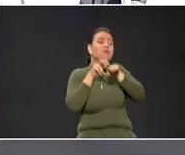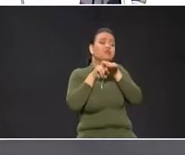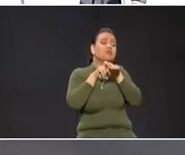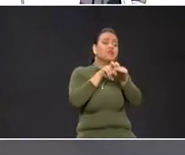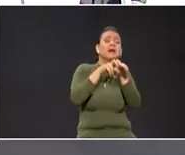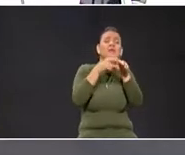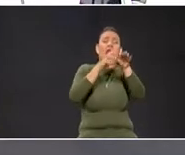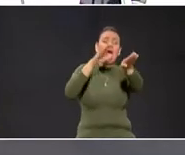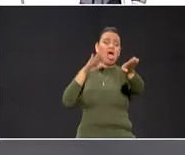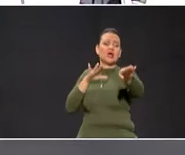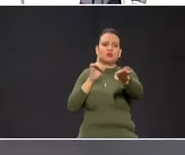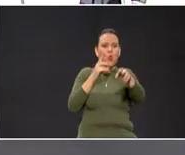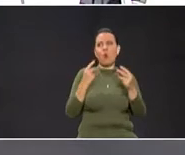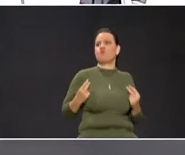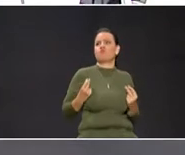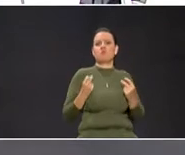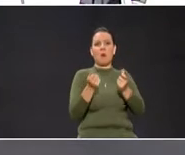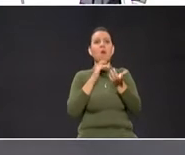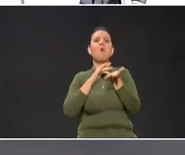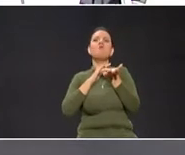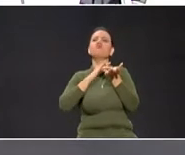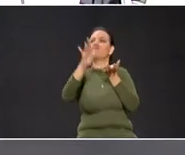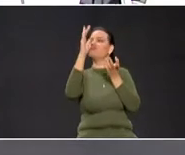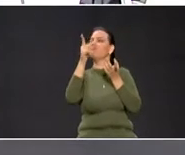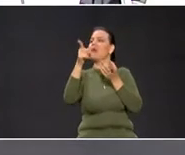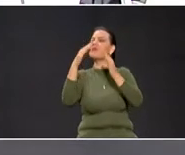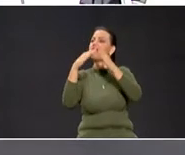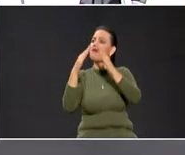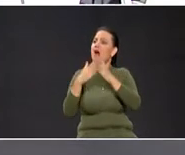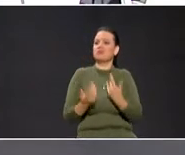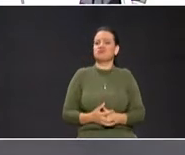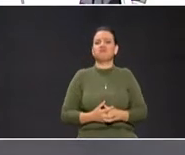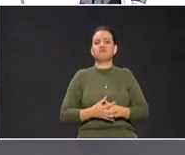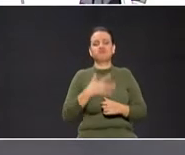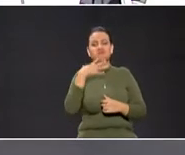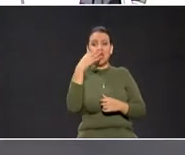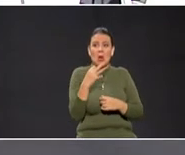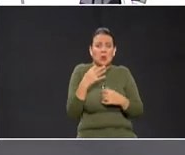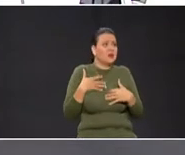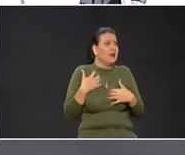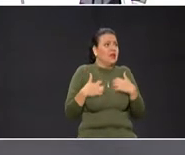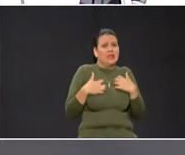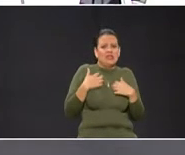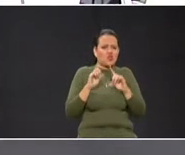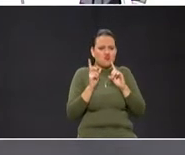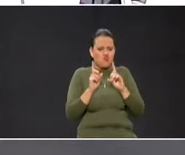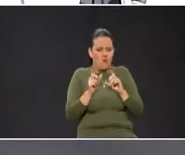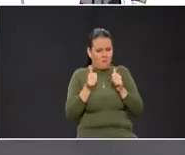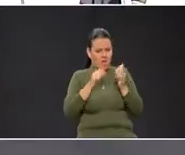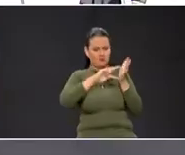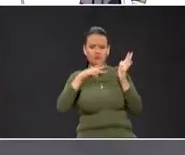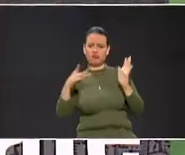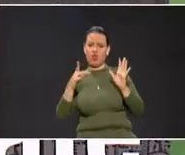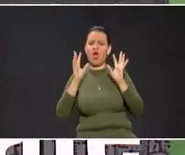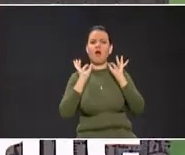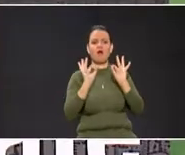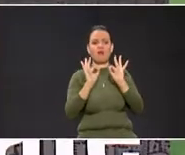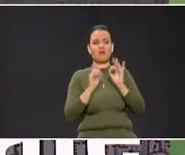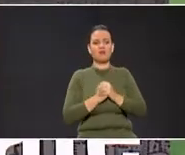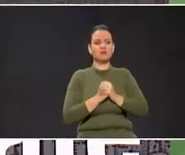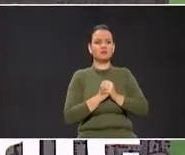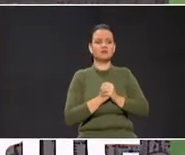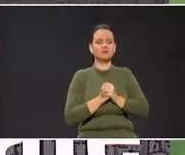posibilidad de tomar un vehículo rápido seguro y con una tecnología limpia muchas gracias mismas